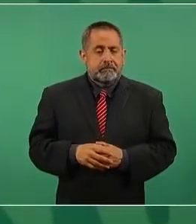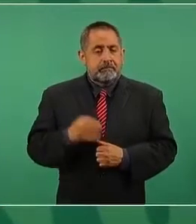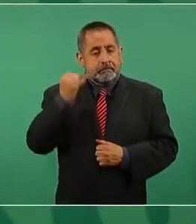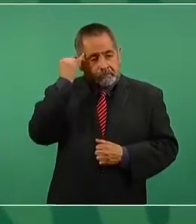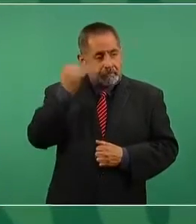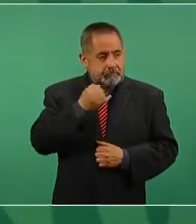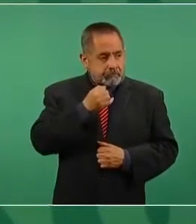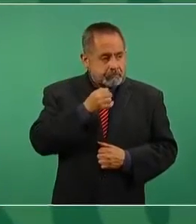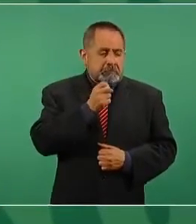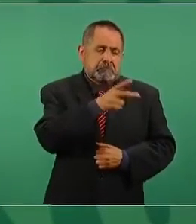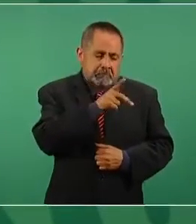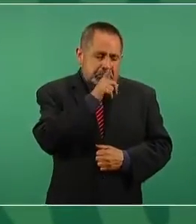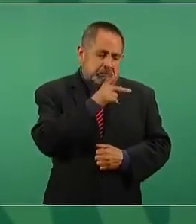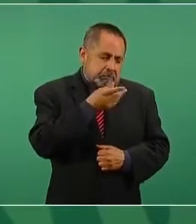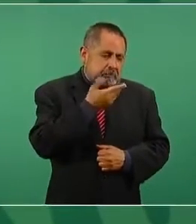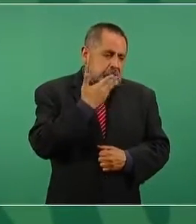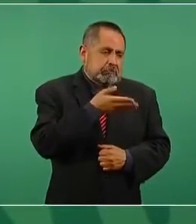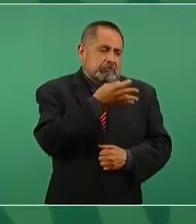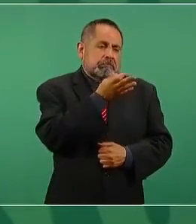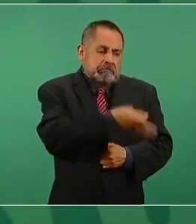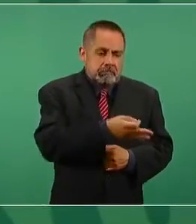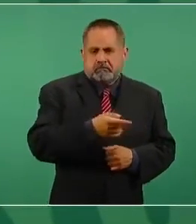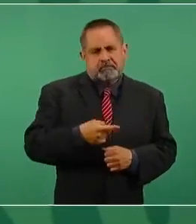acepte un acuerdo